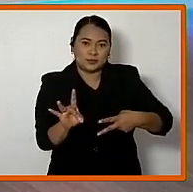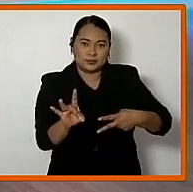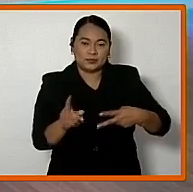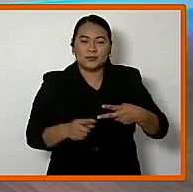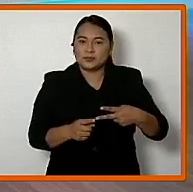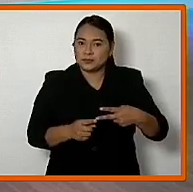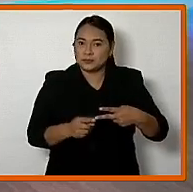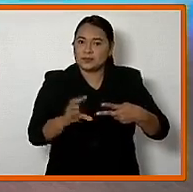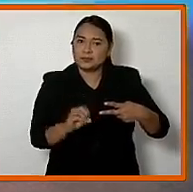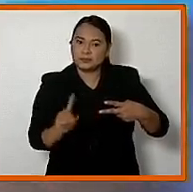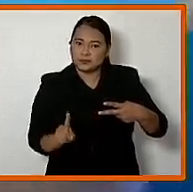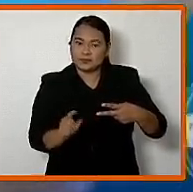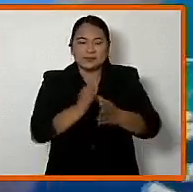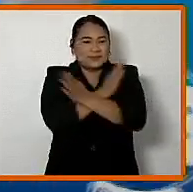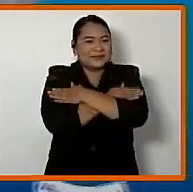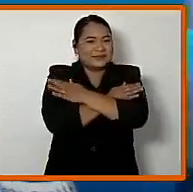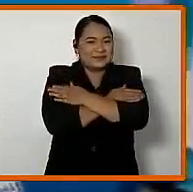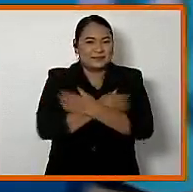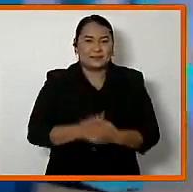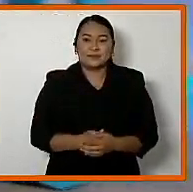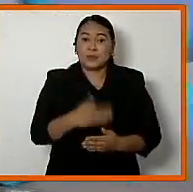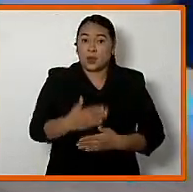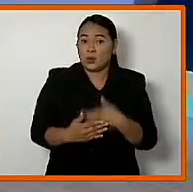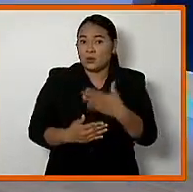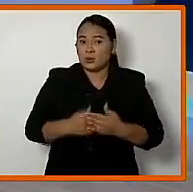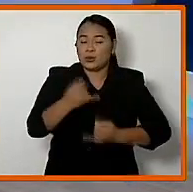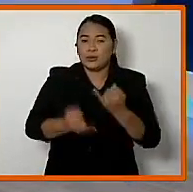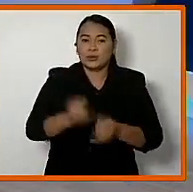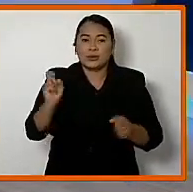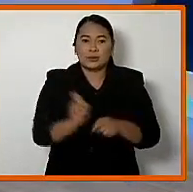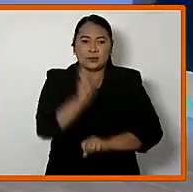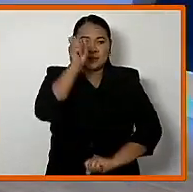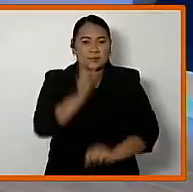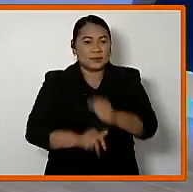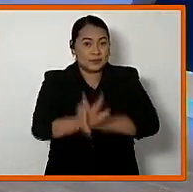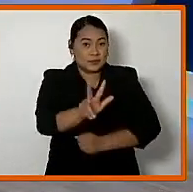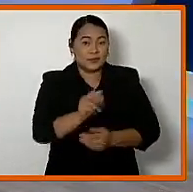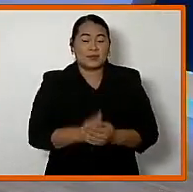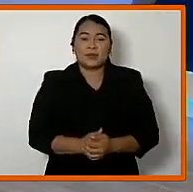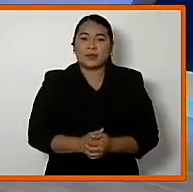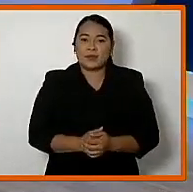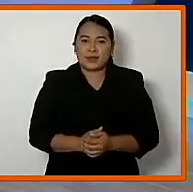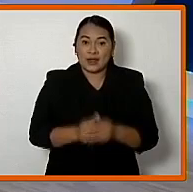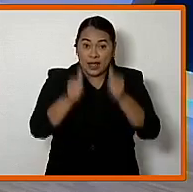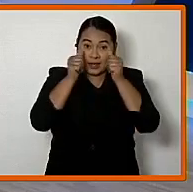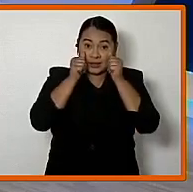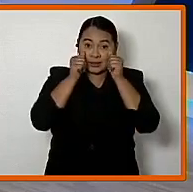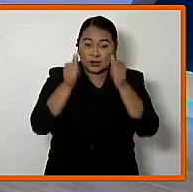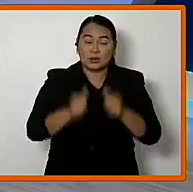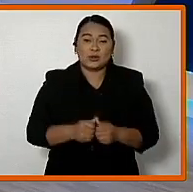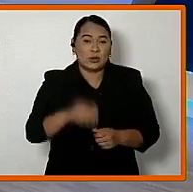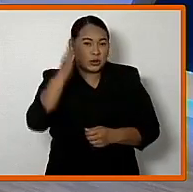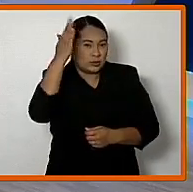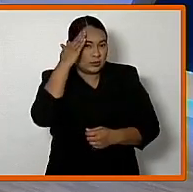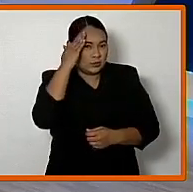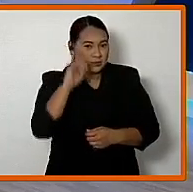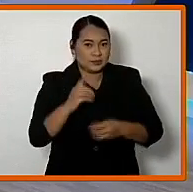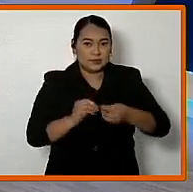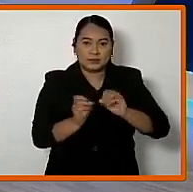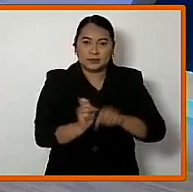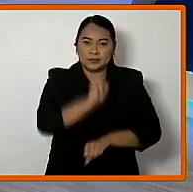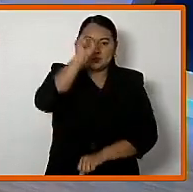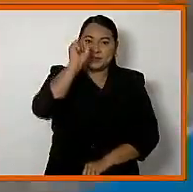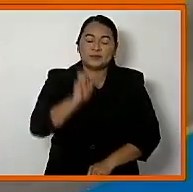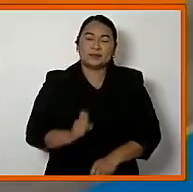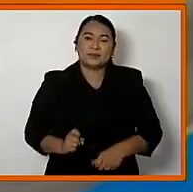01. Muchas felicidades. Continuamos pegando y ganando con Pega 3. Espero estés atento porque se viene tu primer número